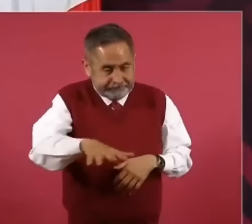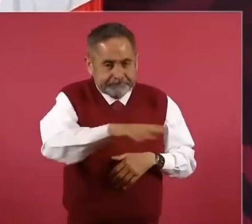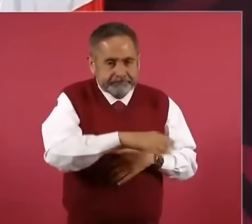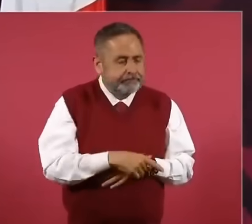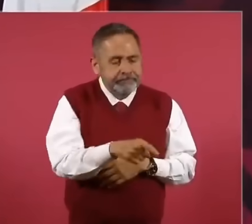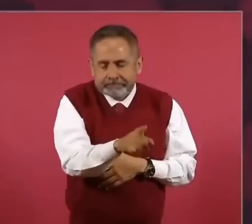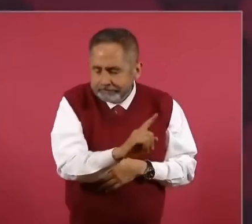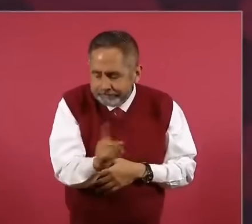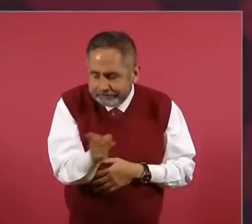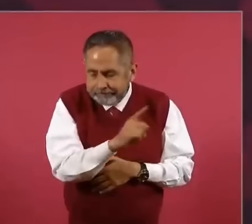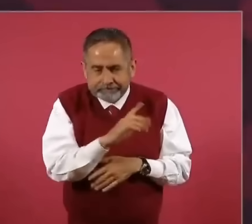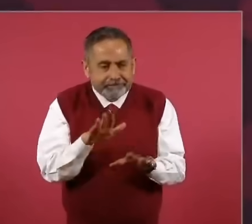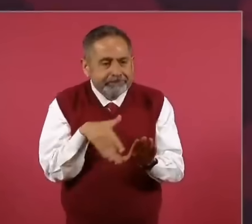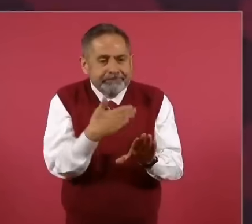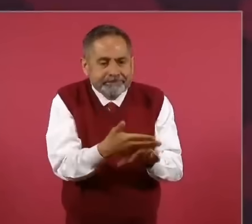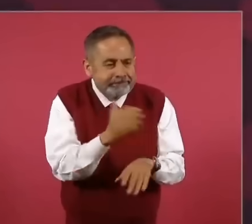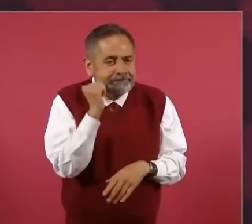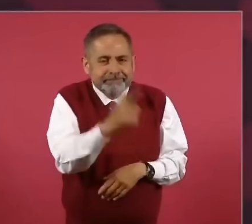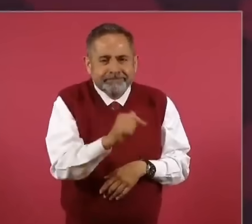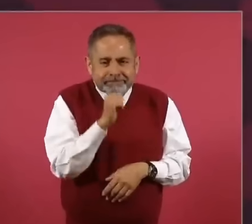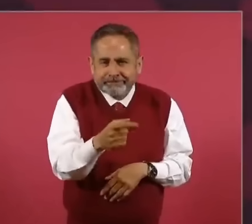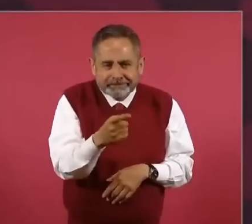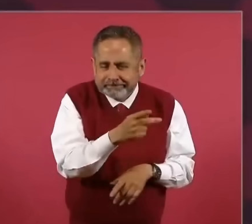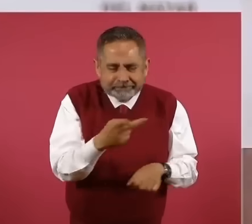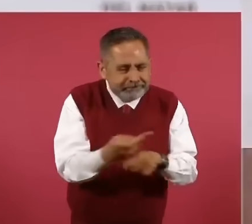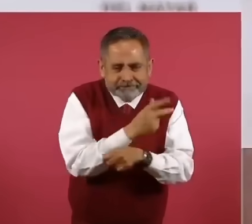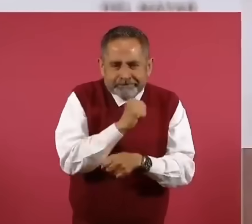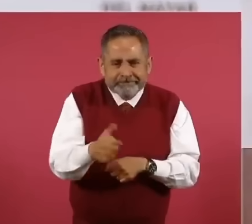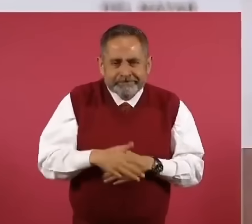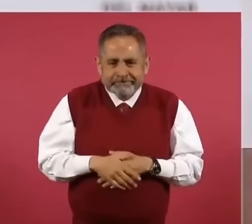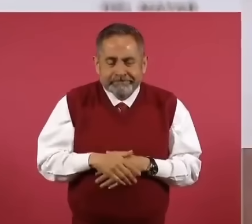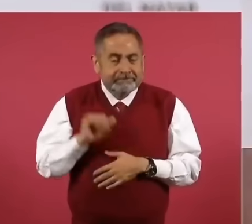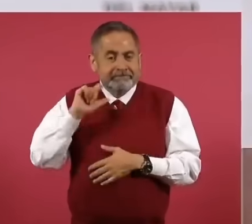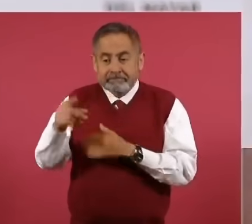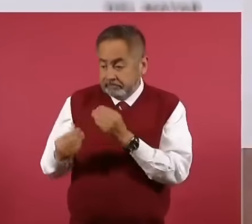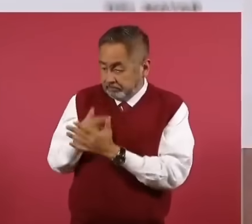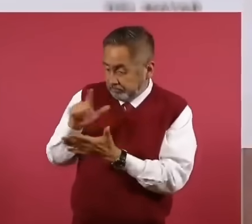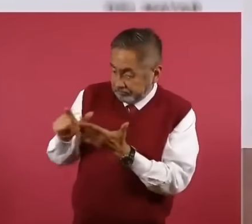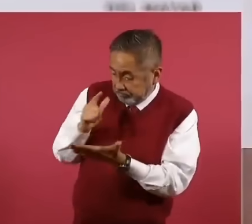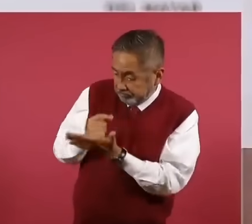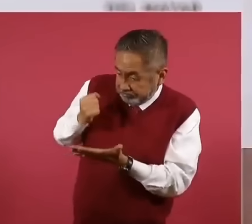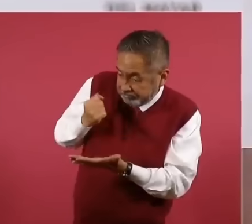no van a salir perjudicados en nada.